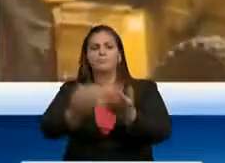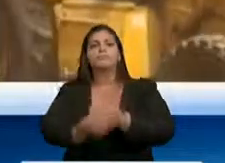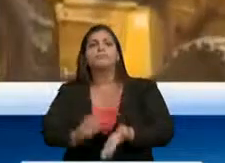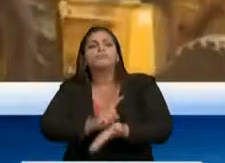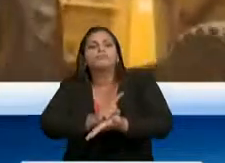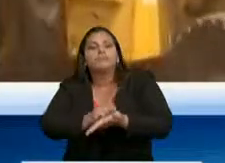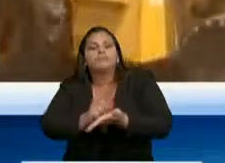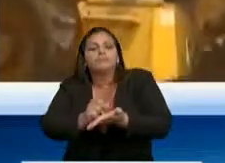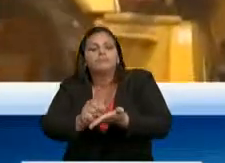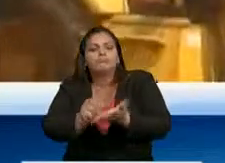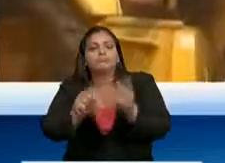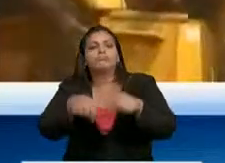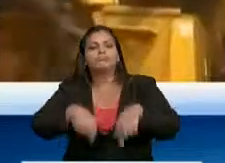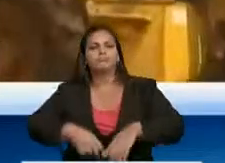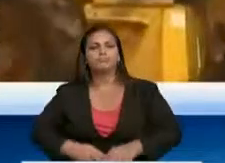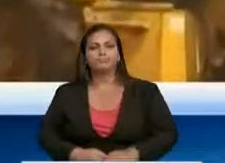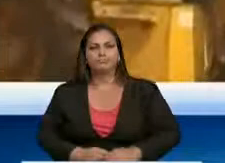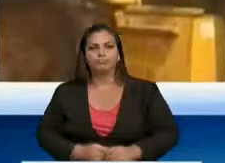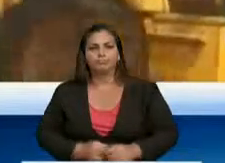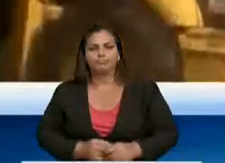semana.